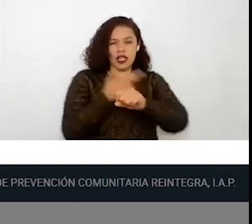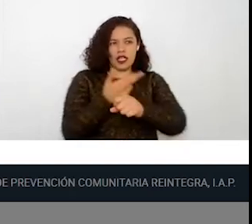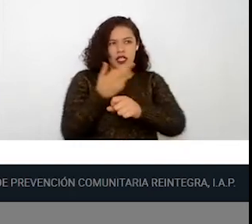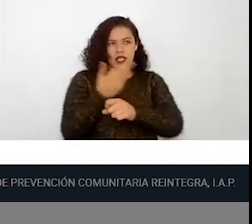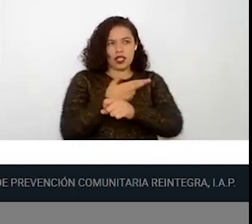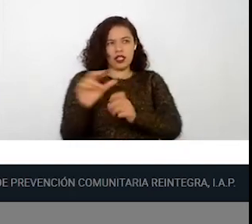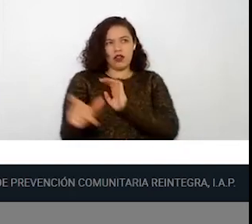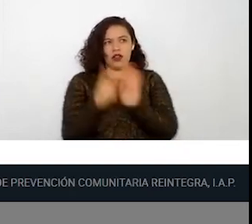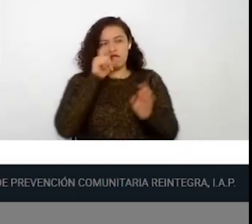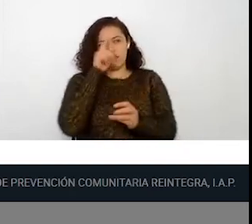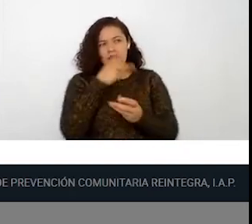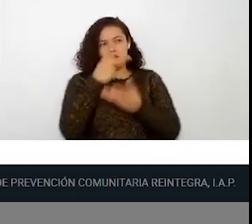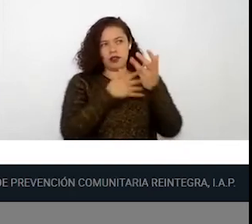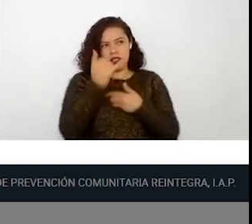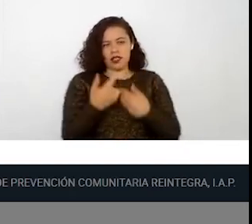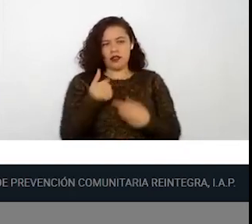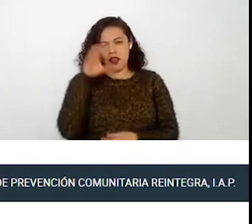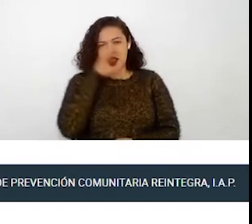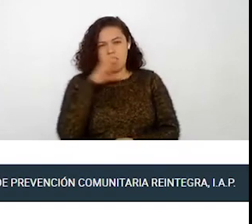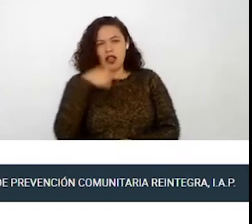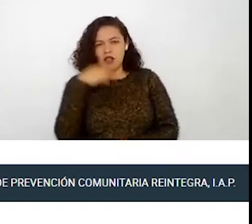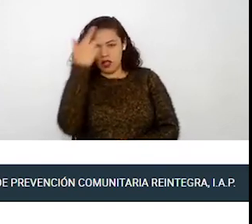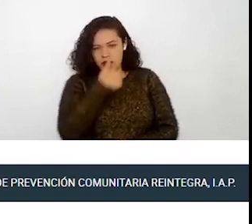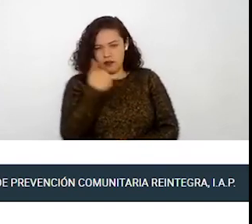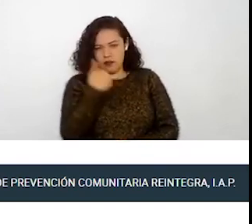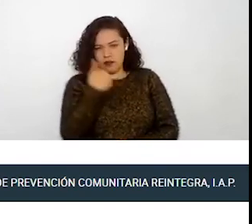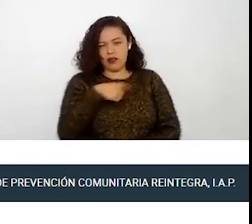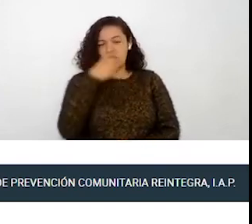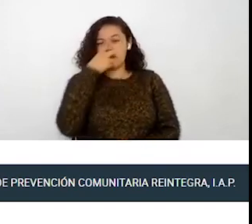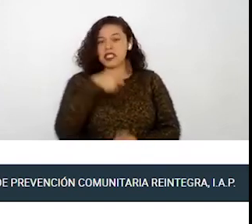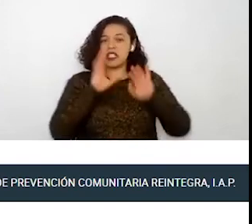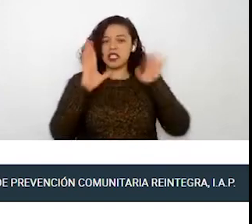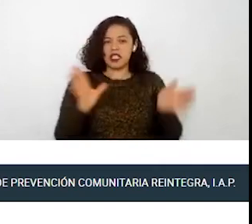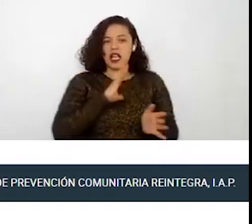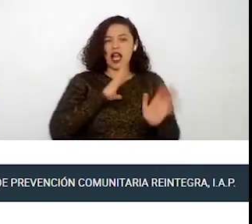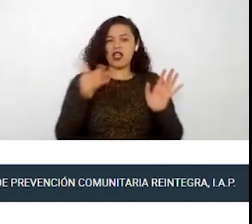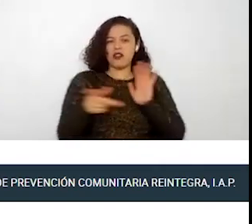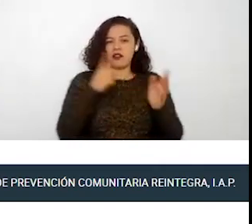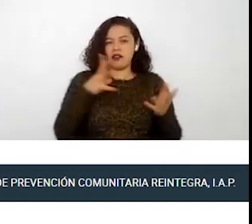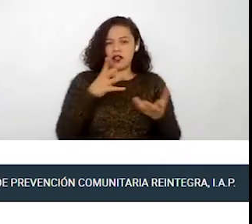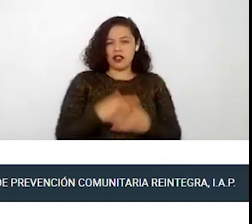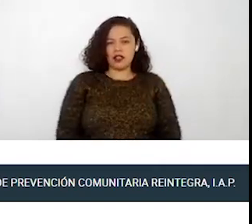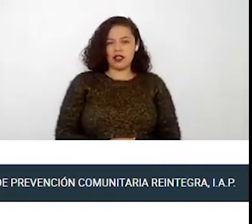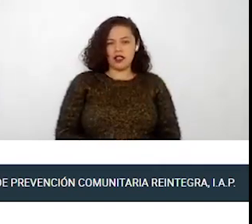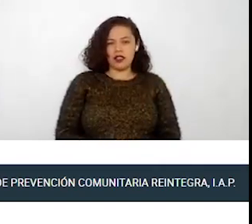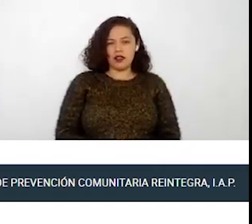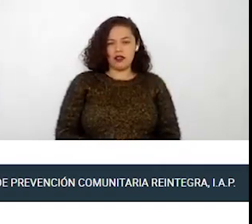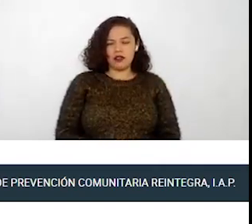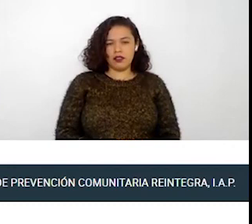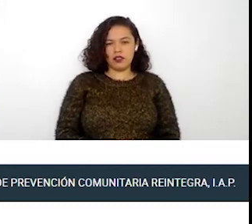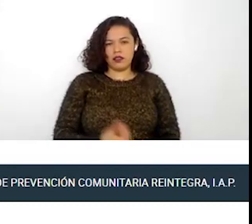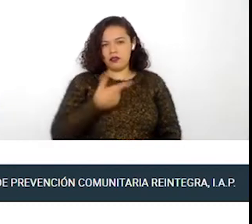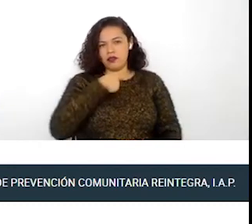mismo Aquí curiosamente voy a checarlo yo porque me dice que ya existe y lo estoy creando vamos a crear otra Vamos a